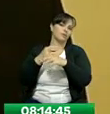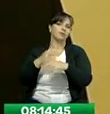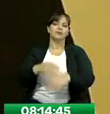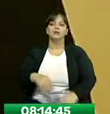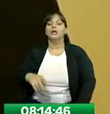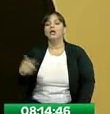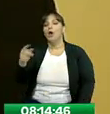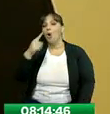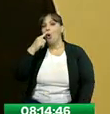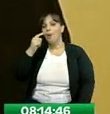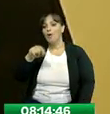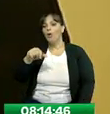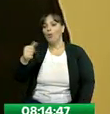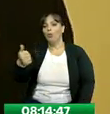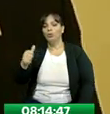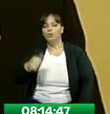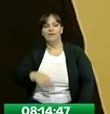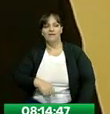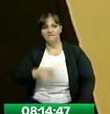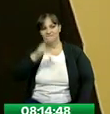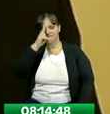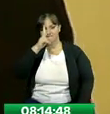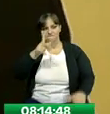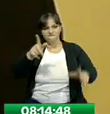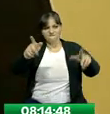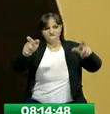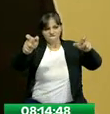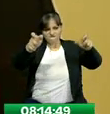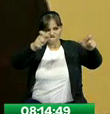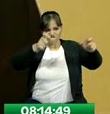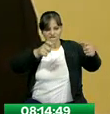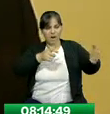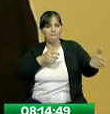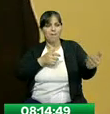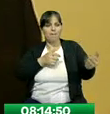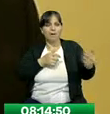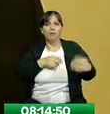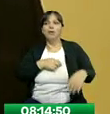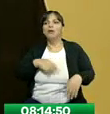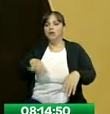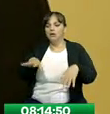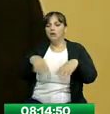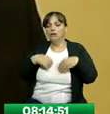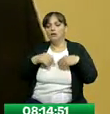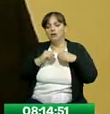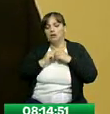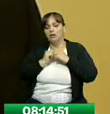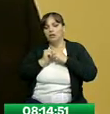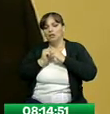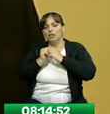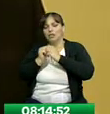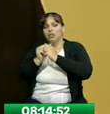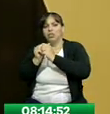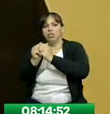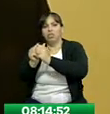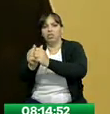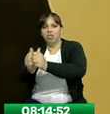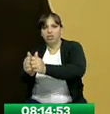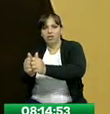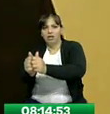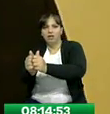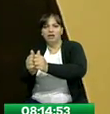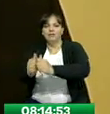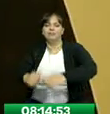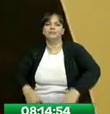involuntario pues la víctima y en este momento es abordado por otro ciudadano peruano también el mío que es abordado y